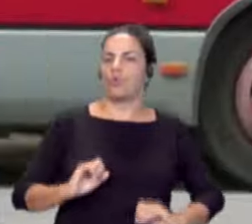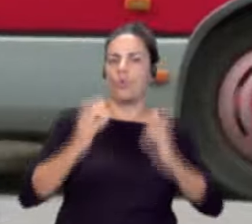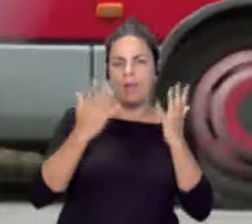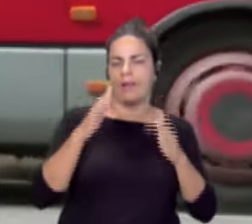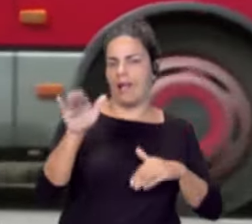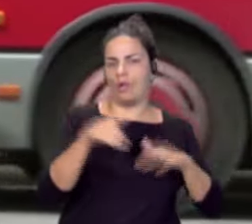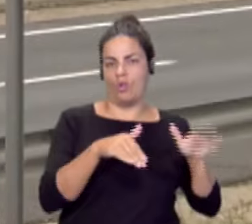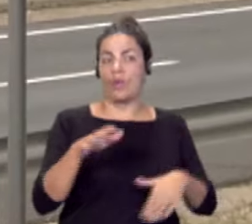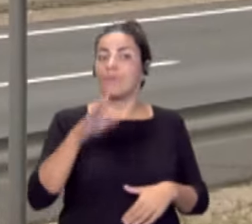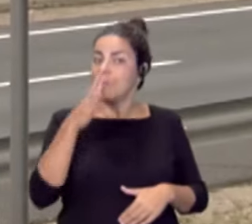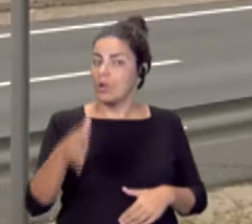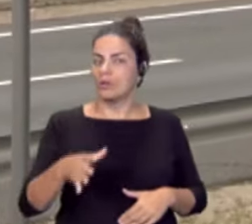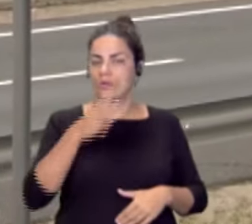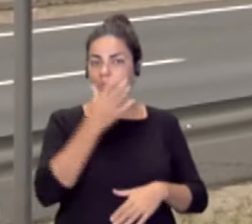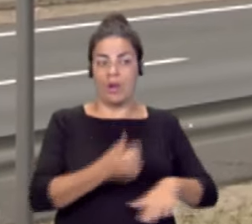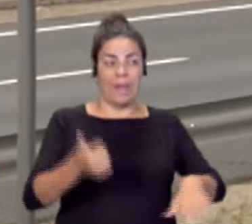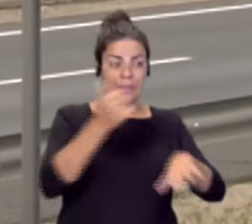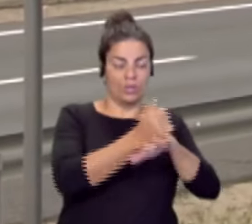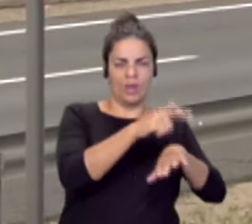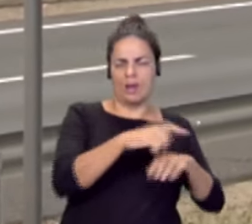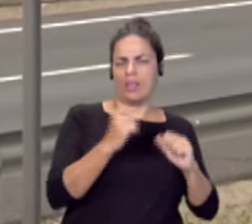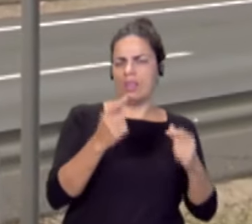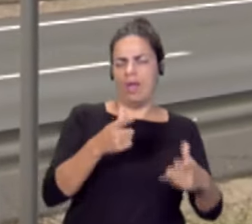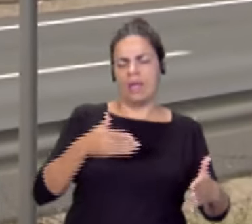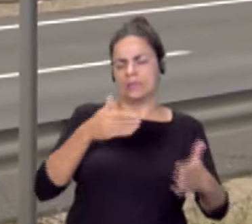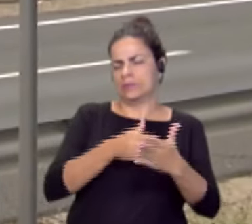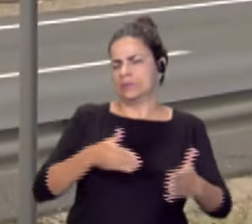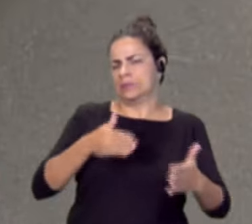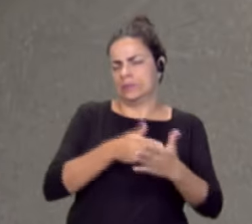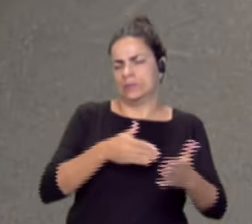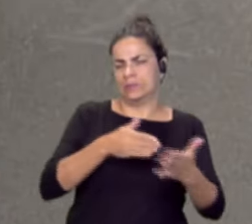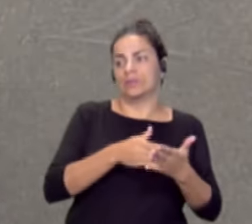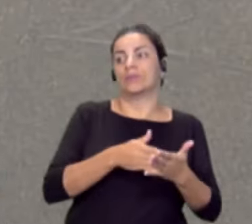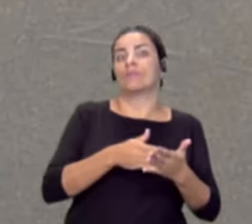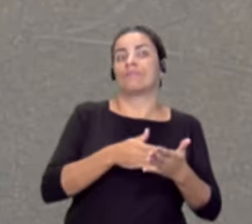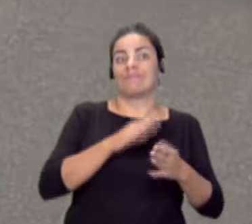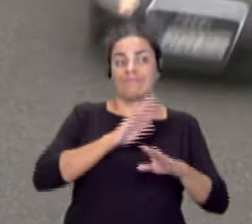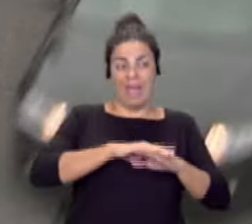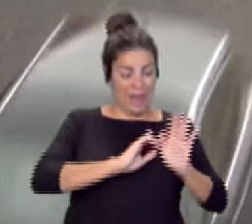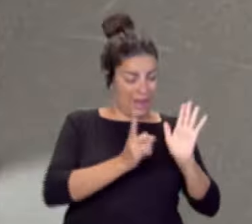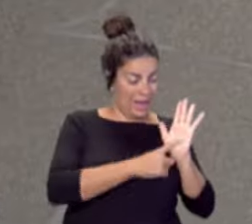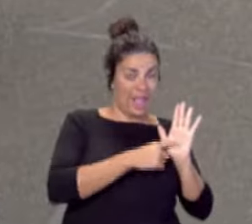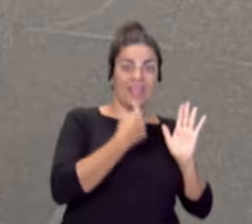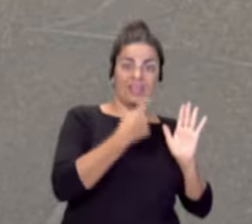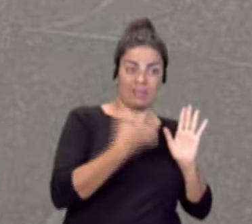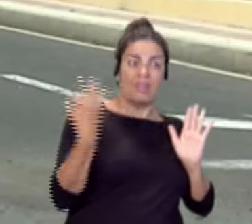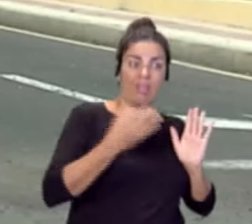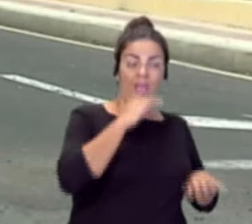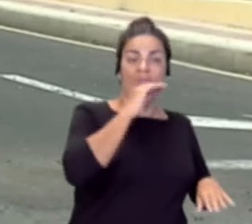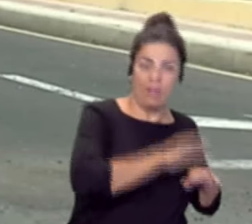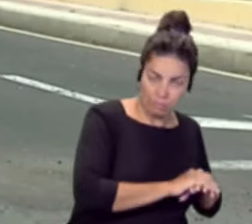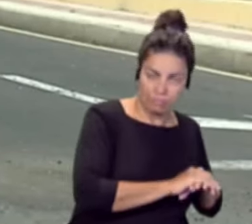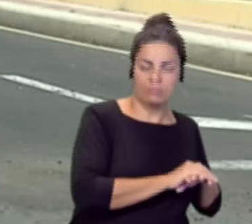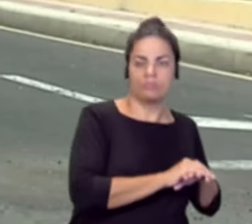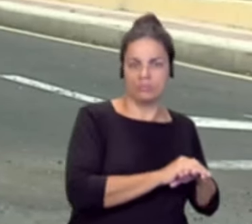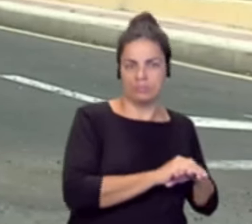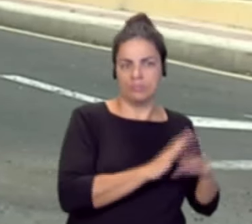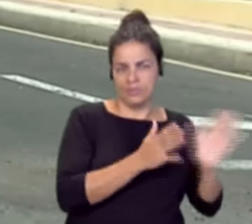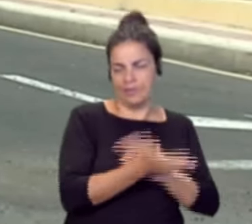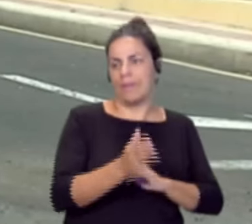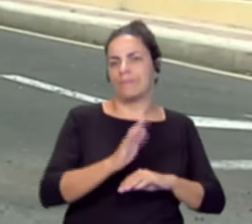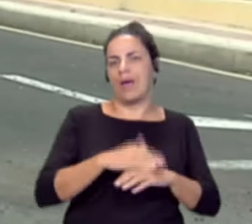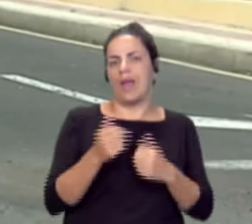patronal pone dificultades y obstáculos para hacer lo que previamente la ley establece que hay que hacer para que se abra un